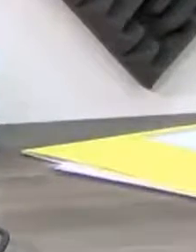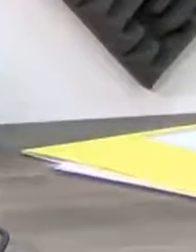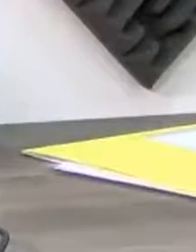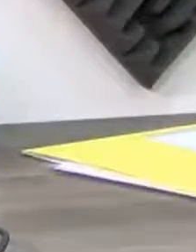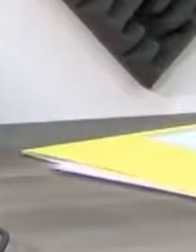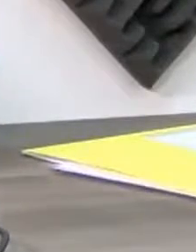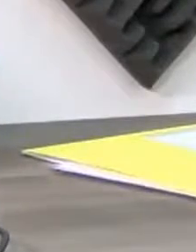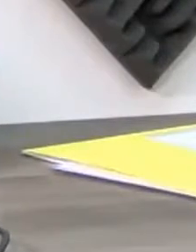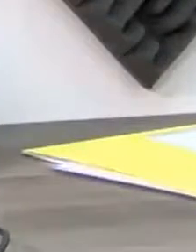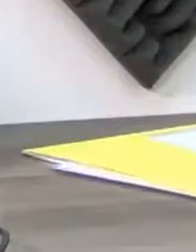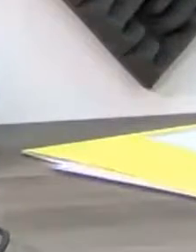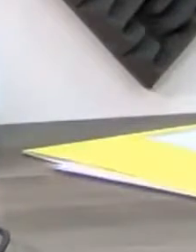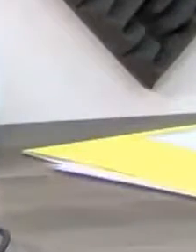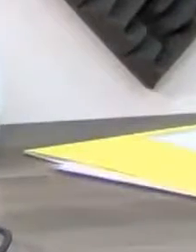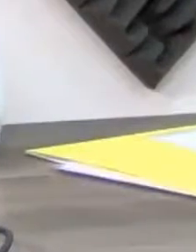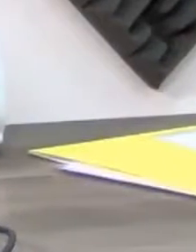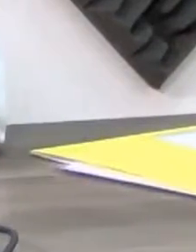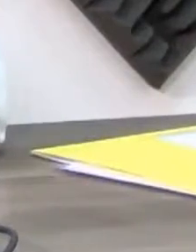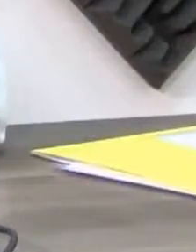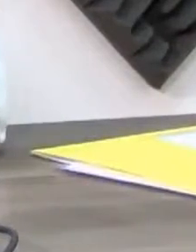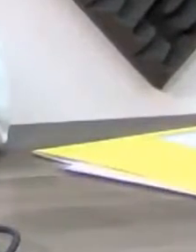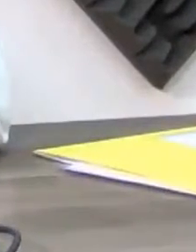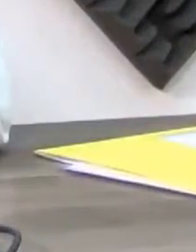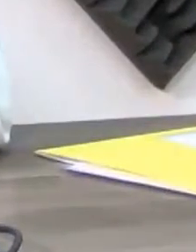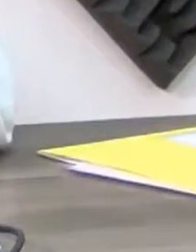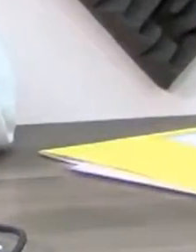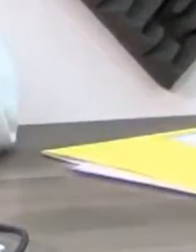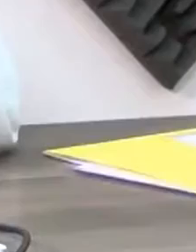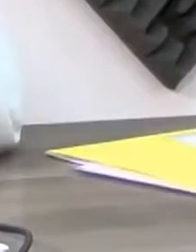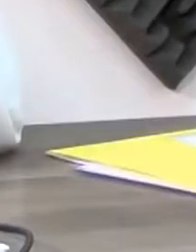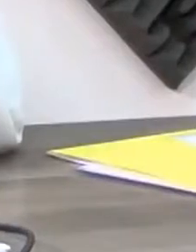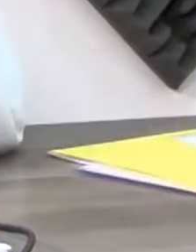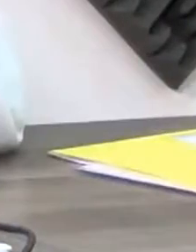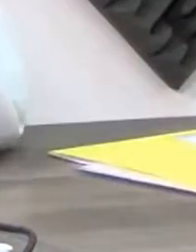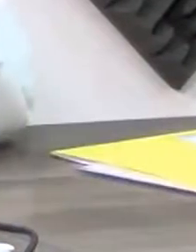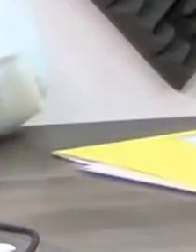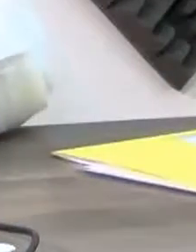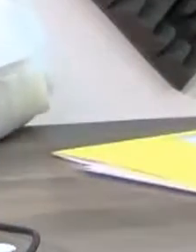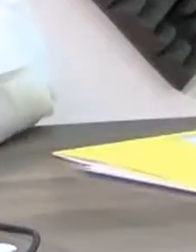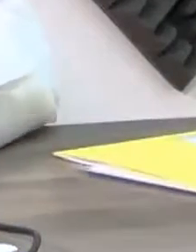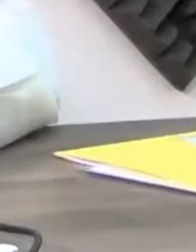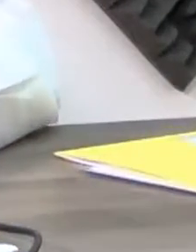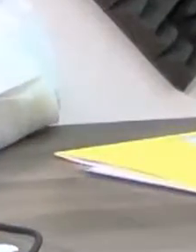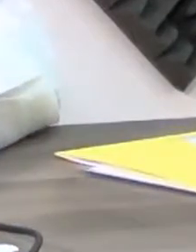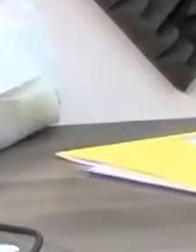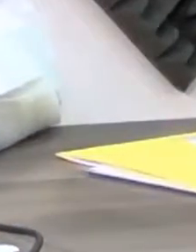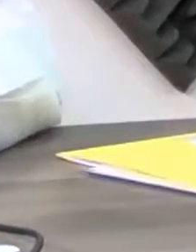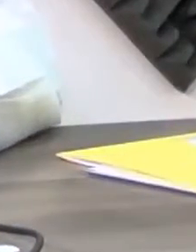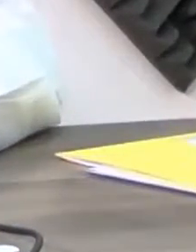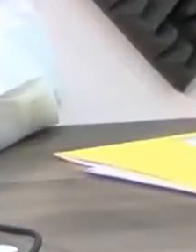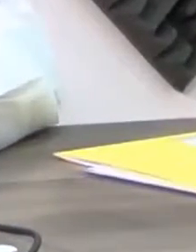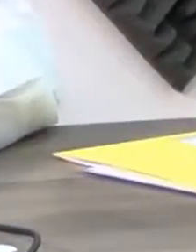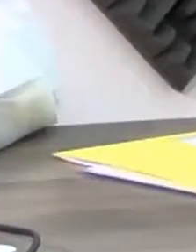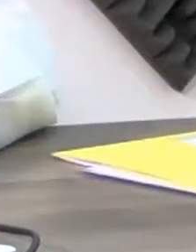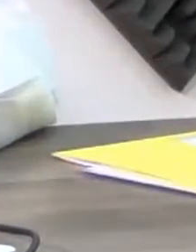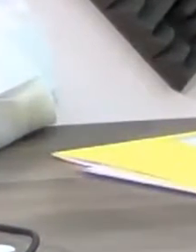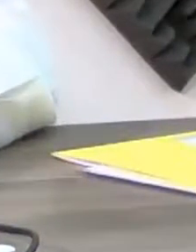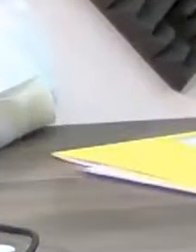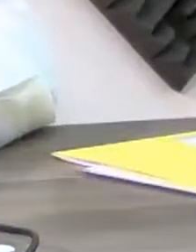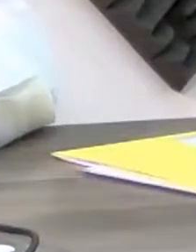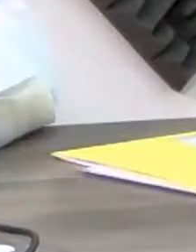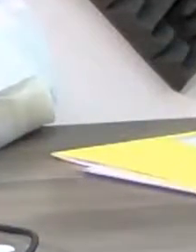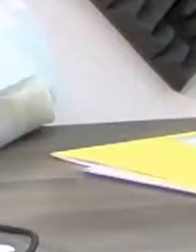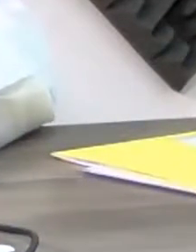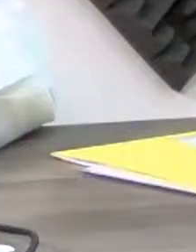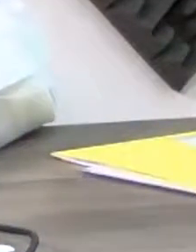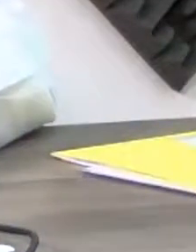mi hija chica imagina punchakuna de ancash ica capucha con la marca a rusia belarús ya que está más cerca